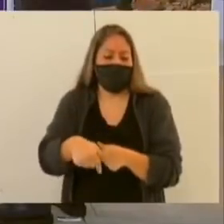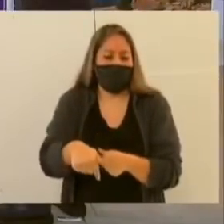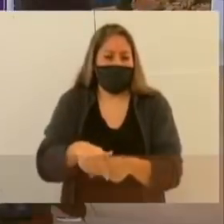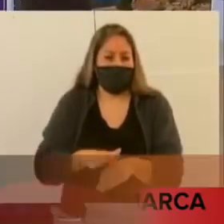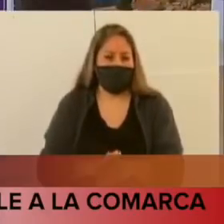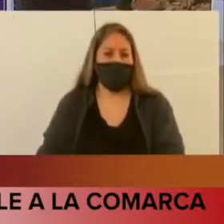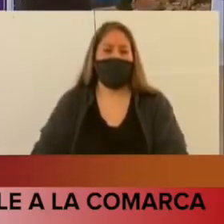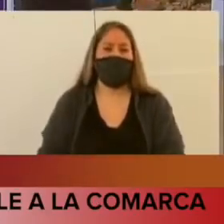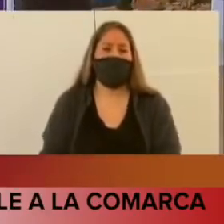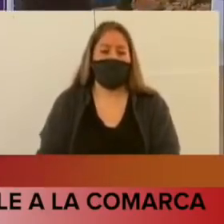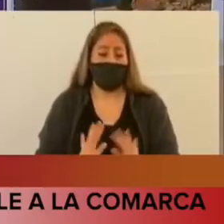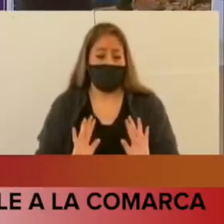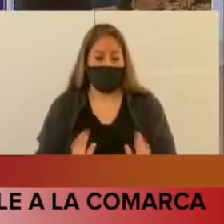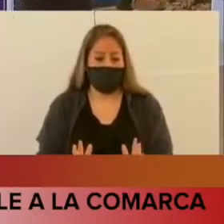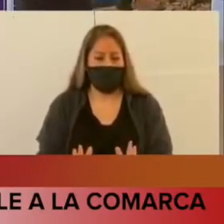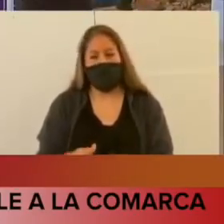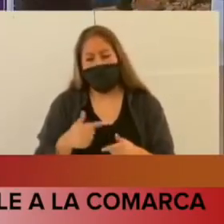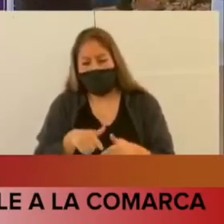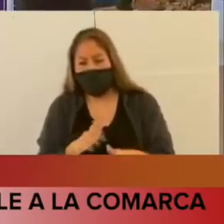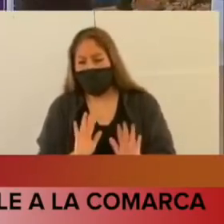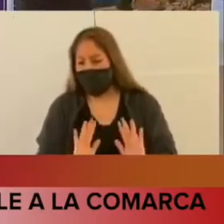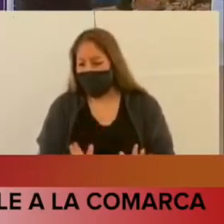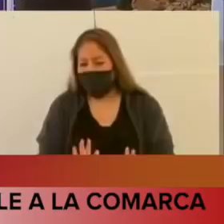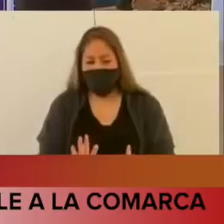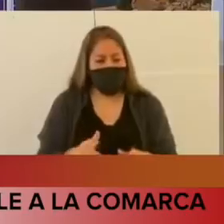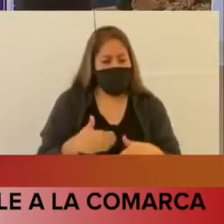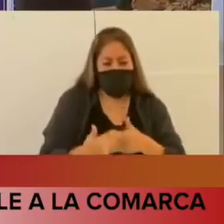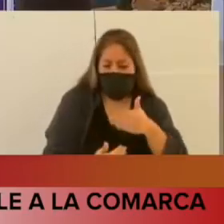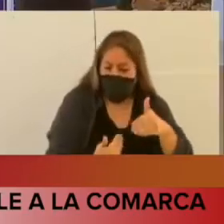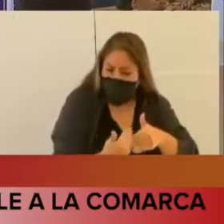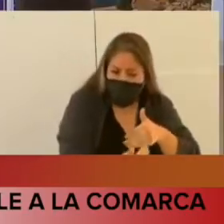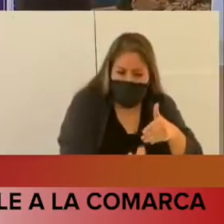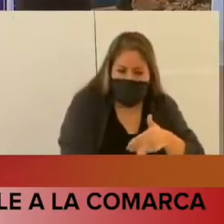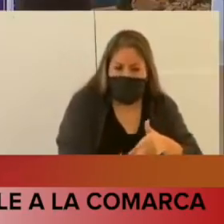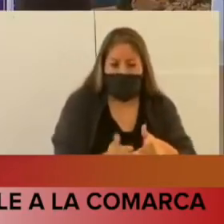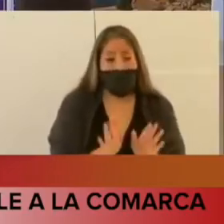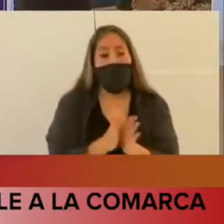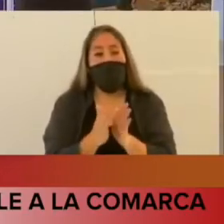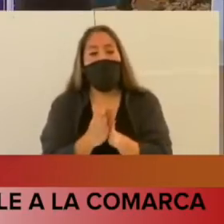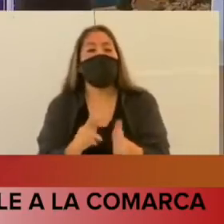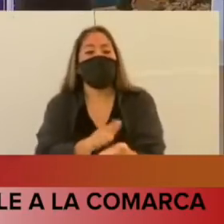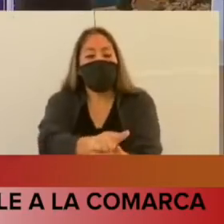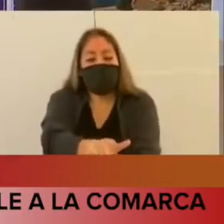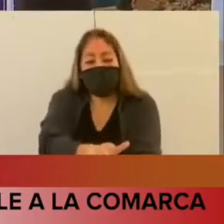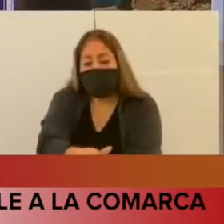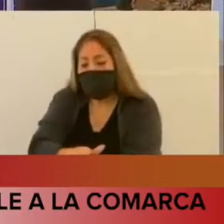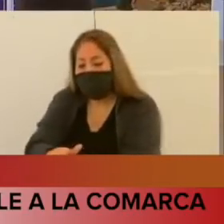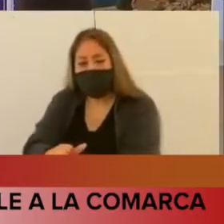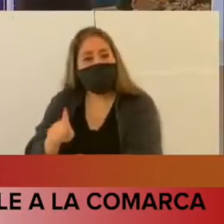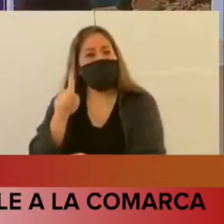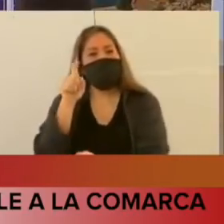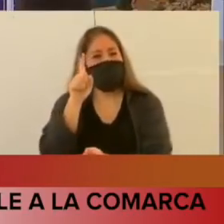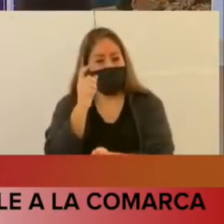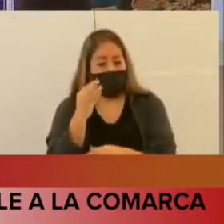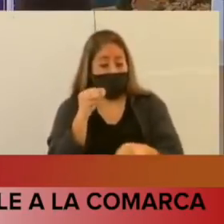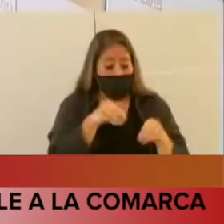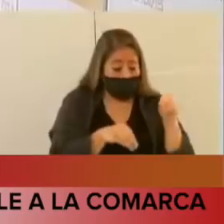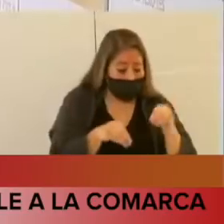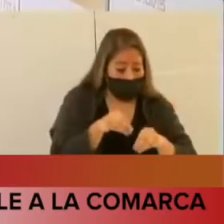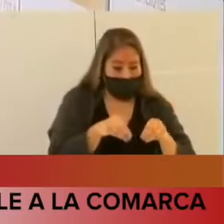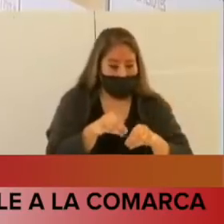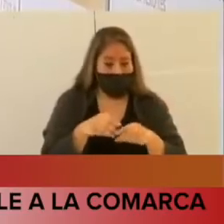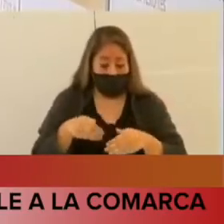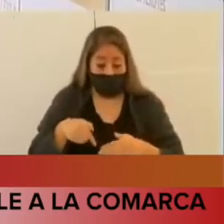pues se hicieron ya los procesos de potabilización que van a estar incluidos en la